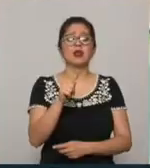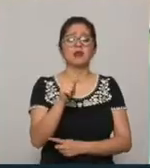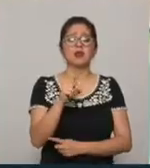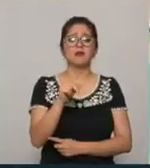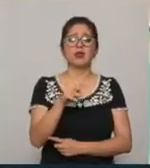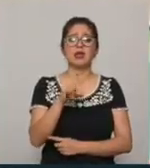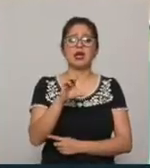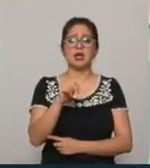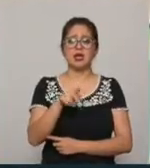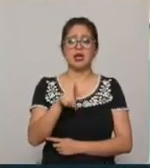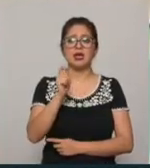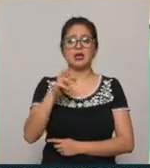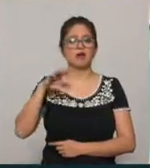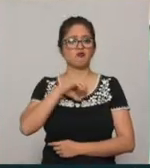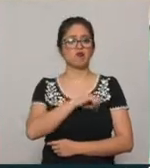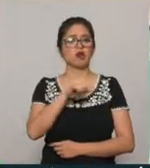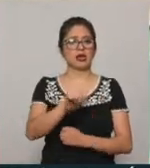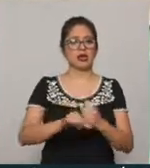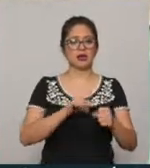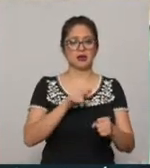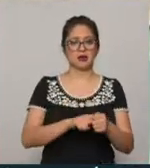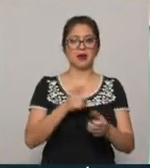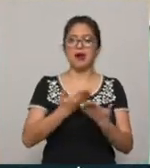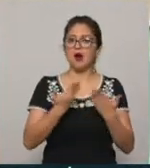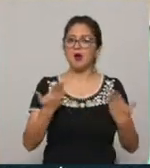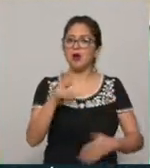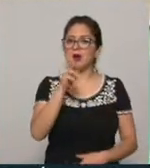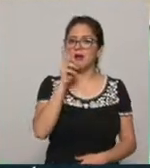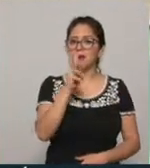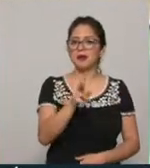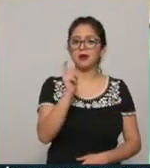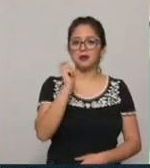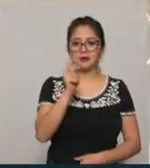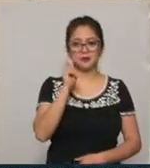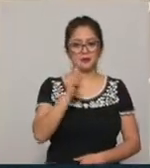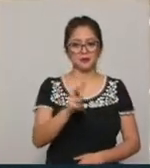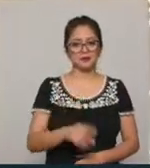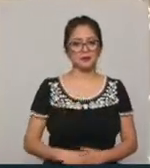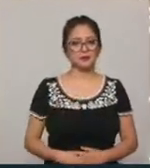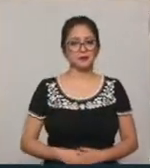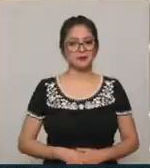crecer ese amor por estos bellos animales. Así que acompáñenos y vamos a darle.